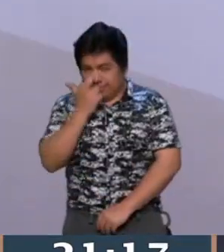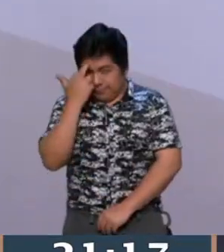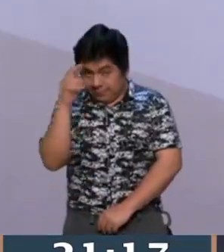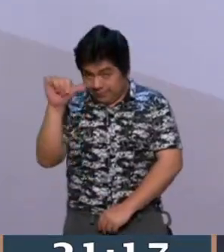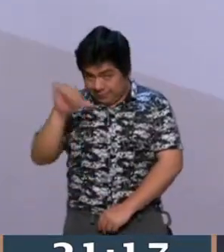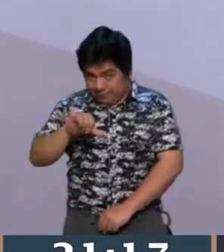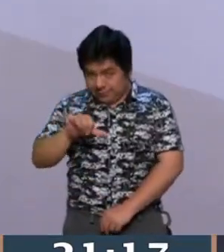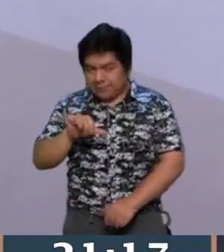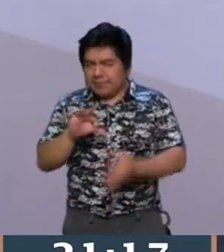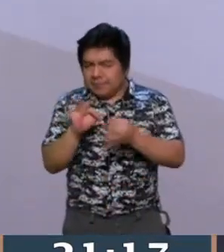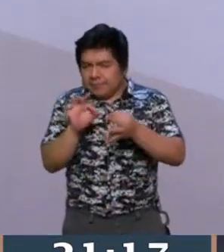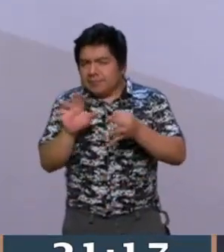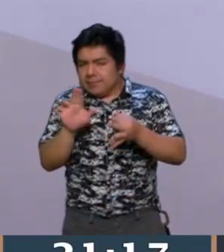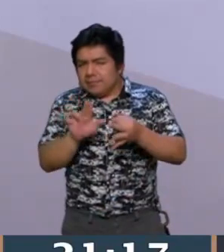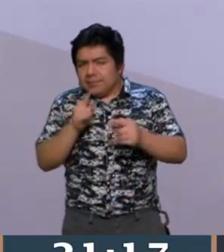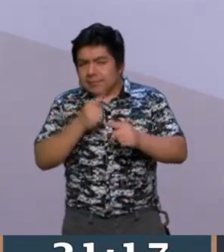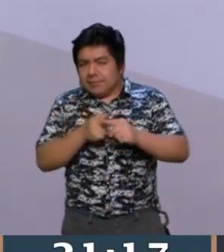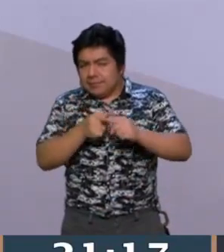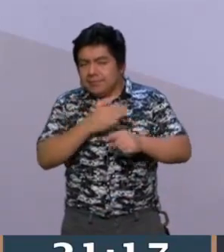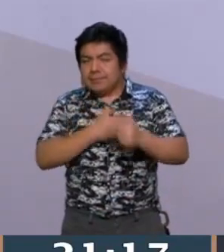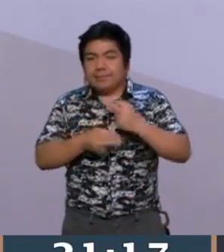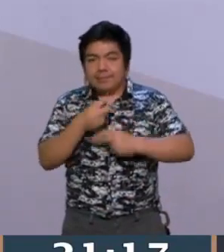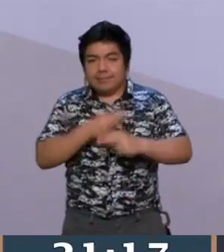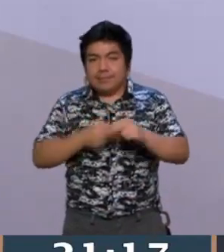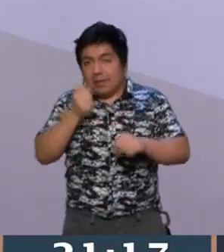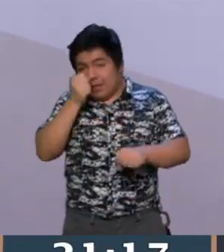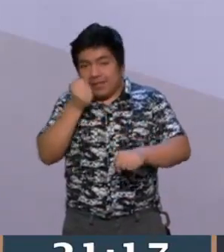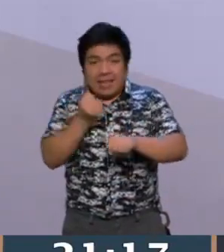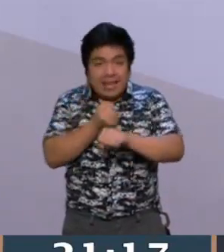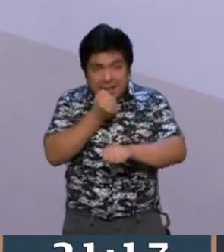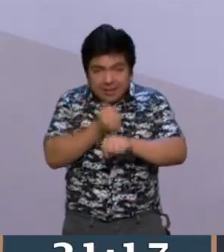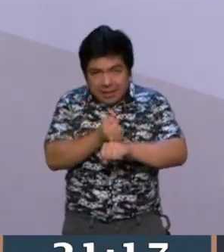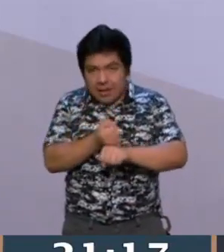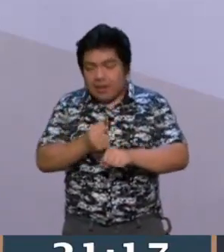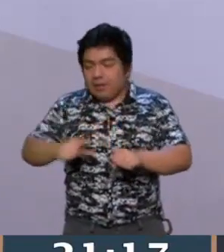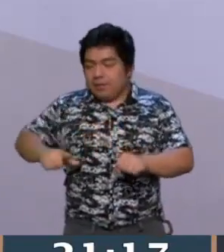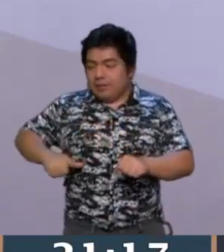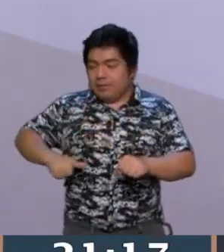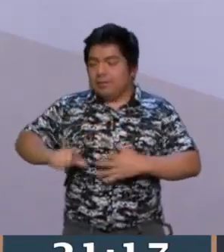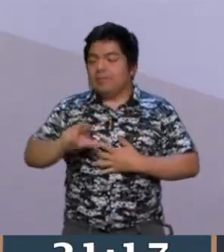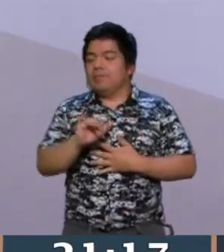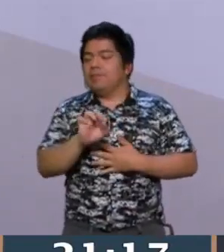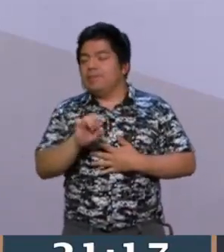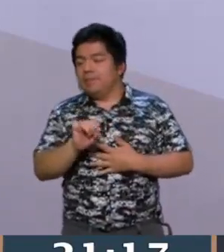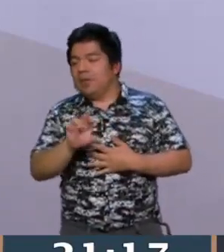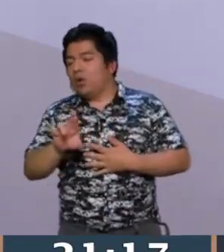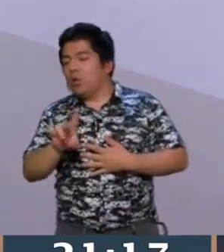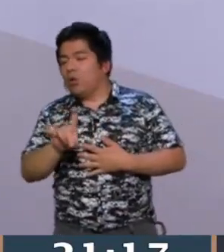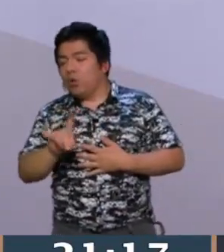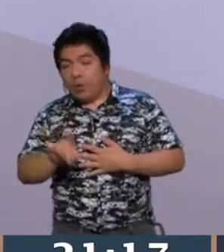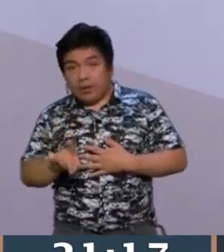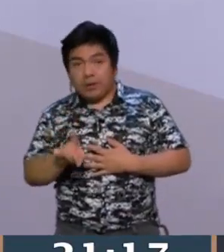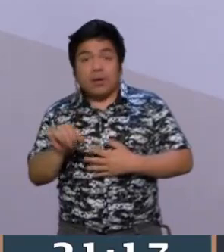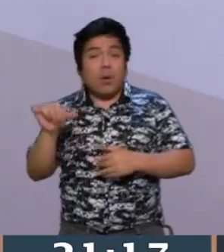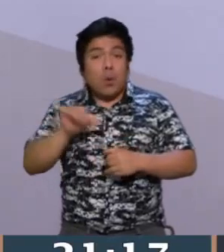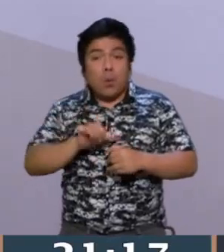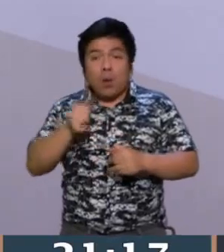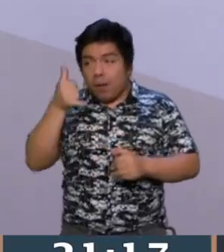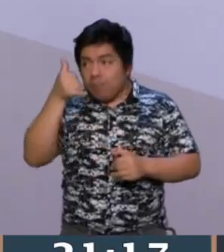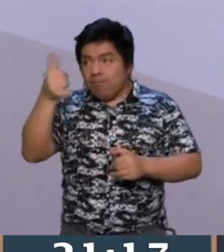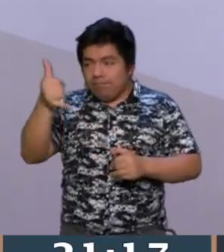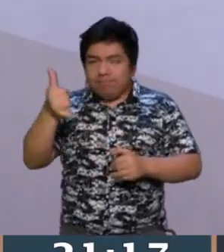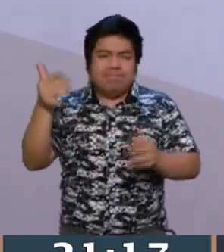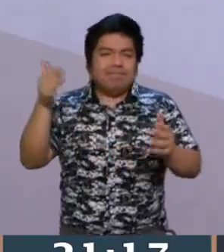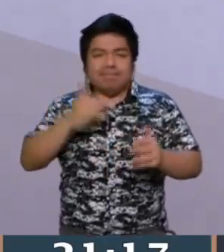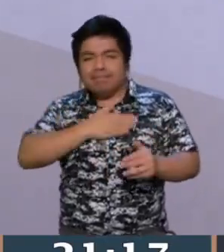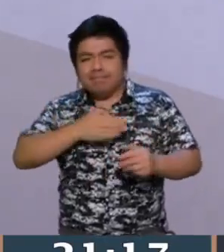Y mire, para el desdoble de este martes le doy la bienvenida al secretario de Gobierno de la Ciudad de México, Ricardo Ruiz Suárez, quien está con nosotros vía